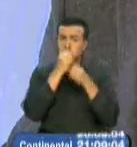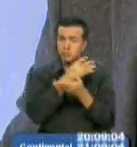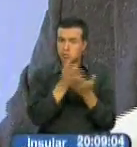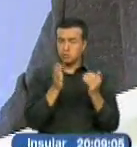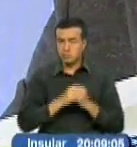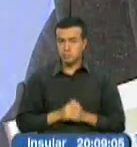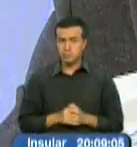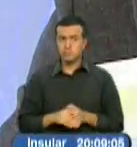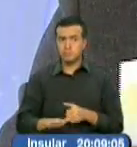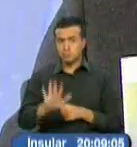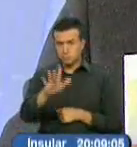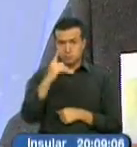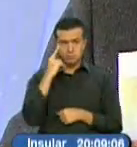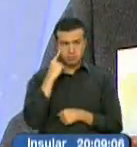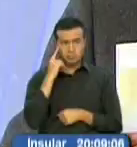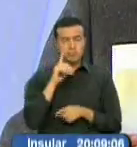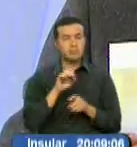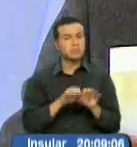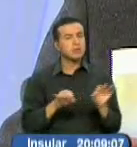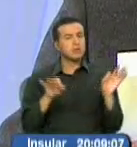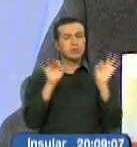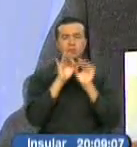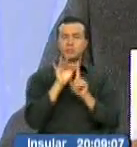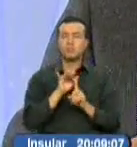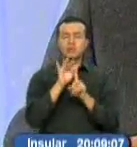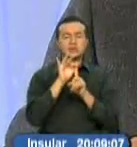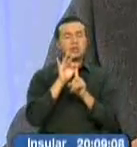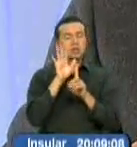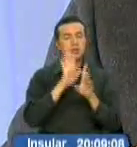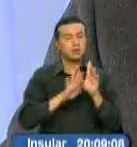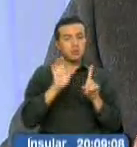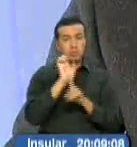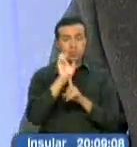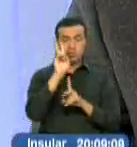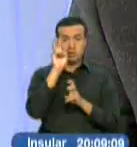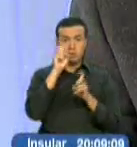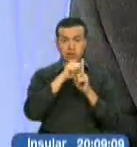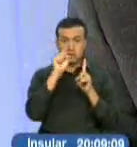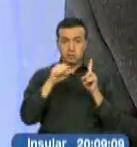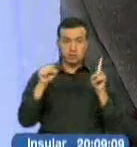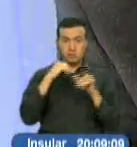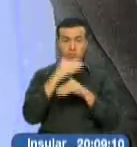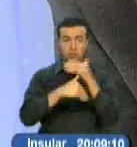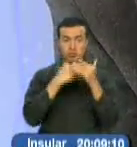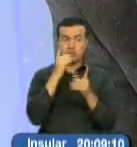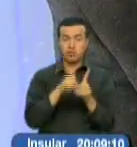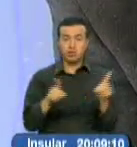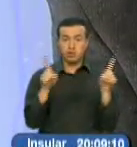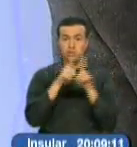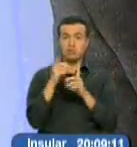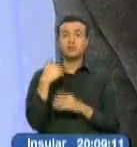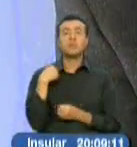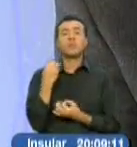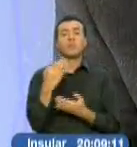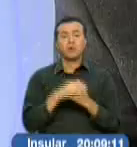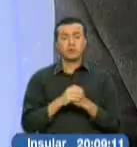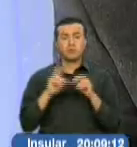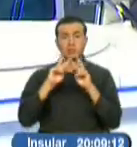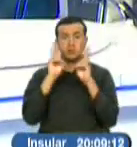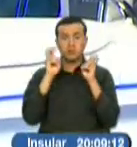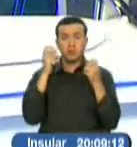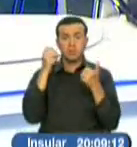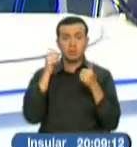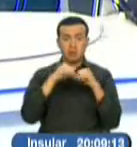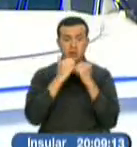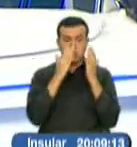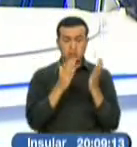información. Y mire, Sofía, en algo histórico que nunca antes ha pasado en el país con respecto al sistema y al procesamiento de los datos, tenemos que en el caso de la dignidad